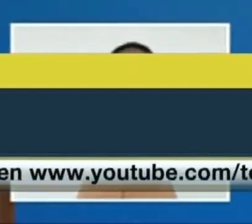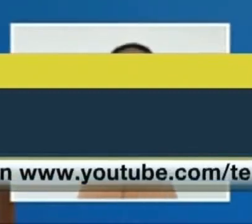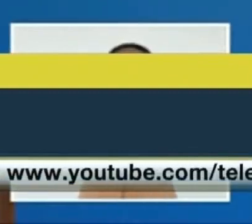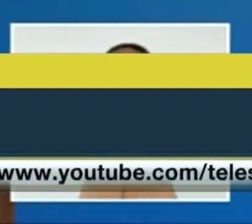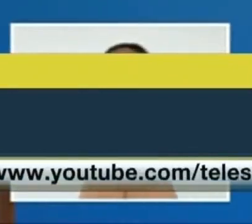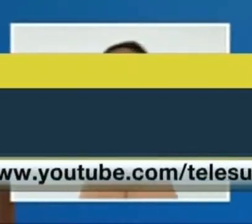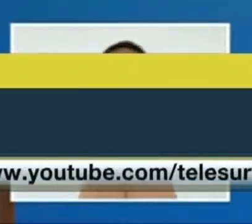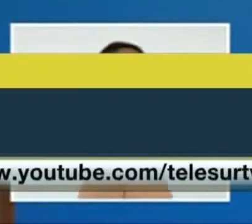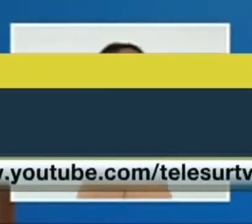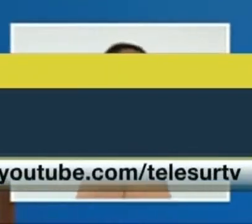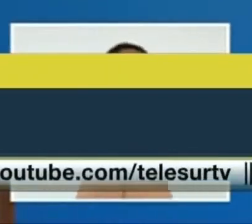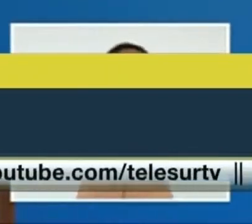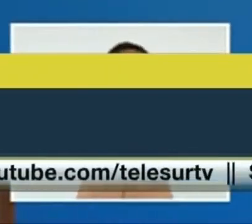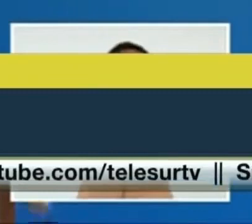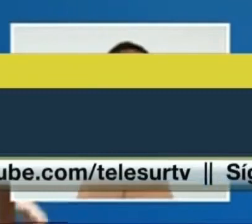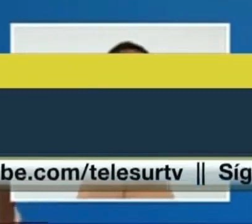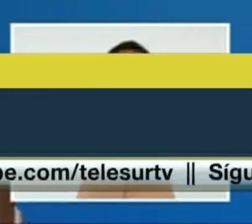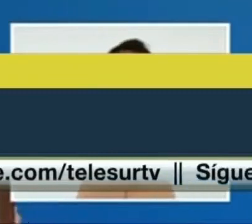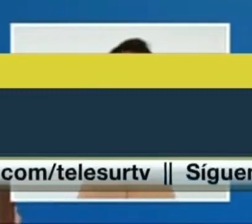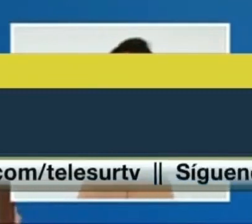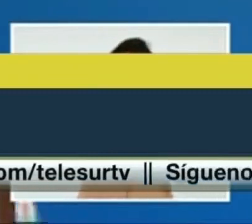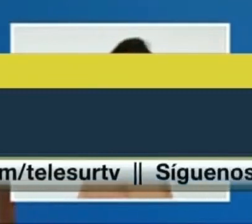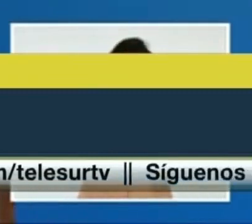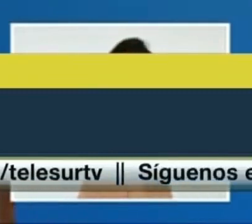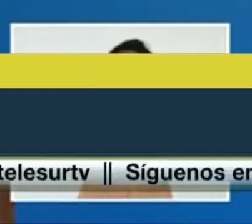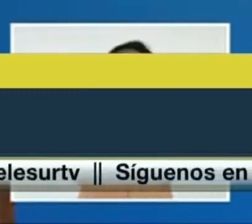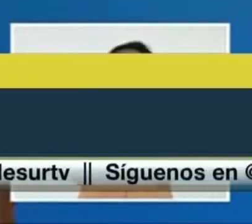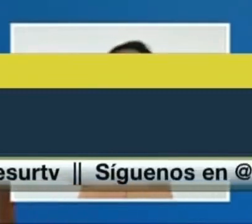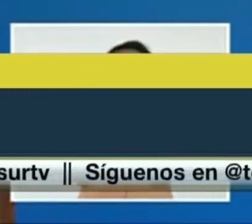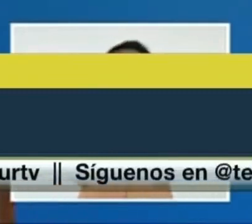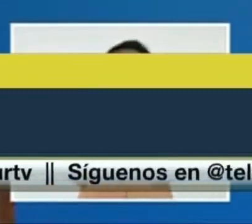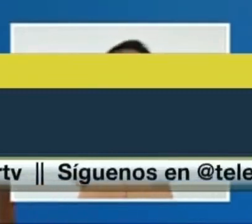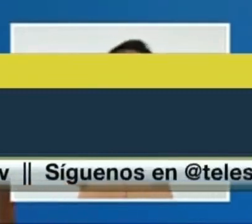información en Internet. Rechazo